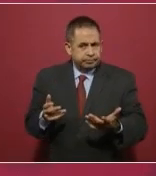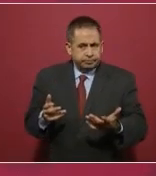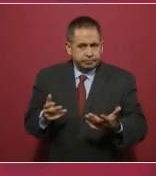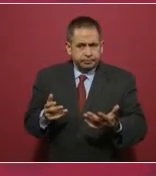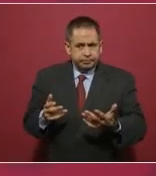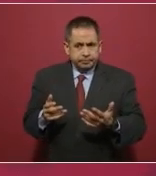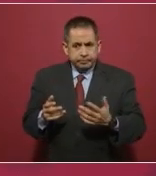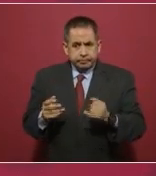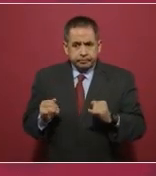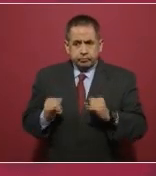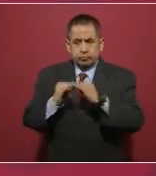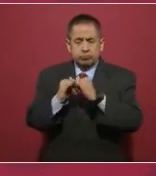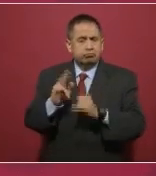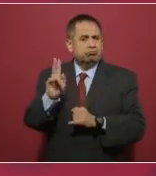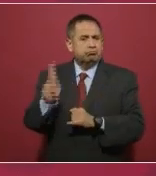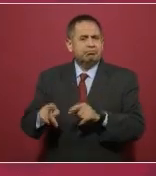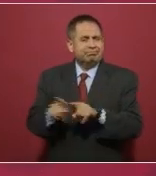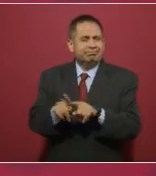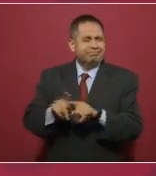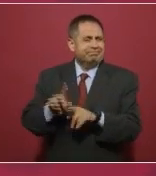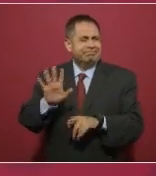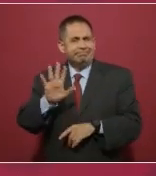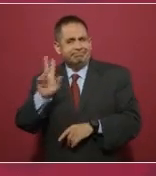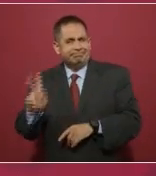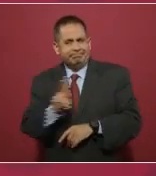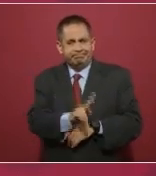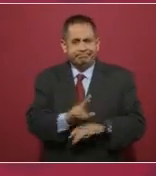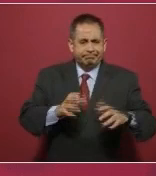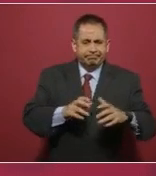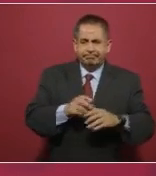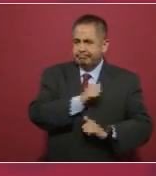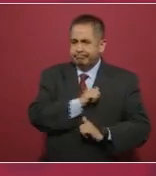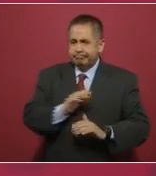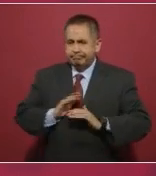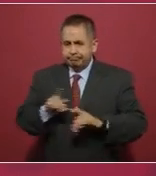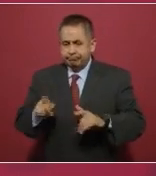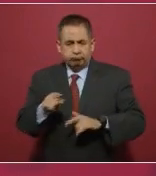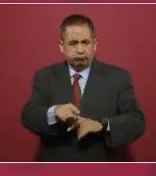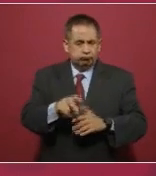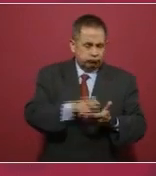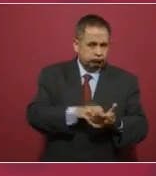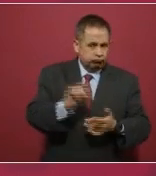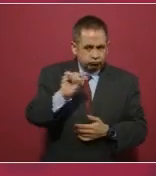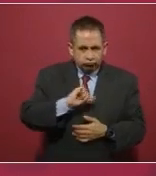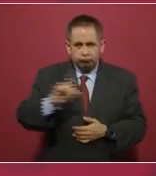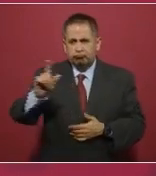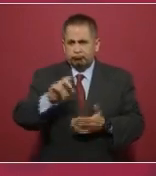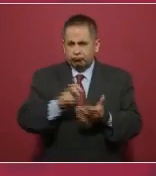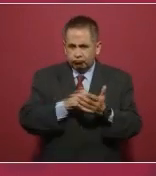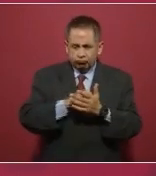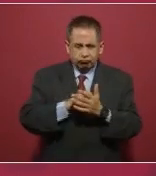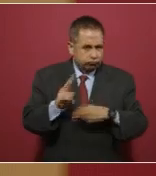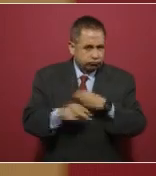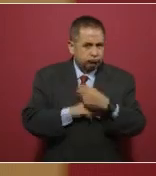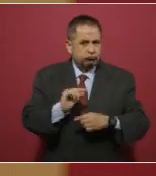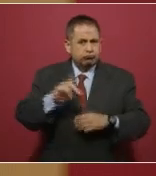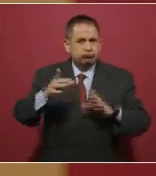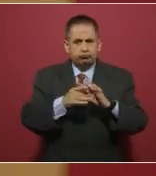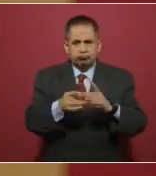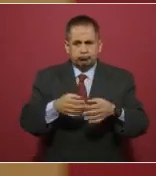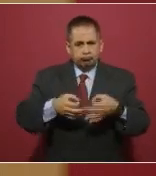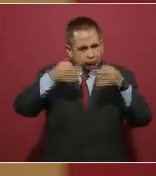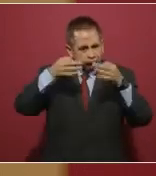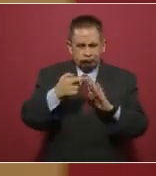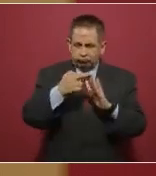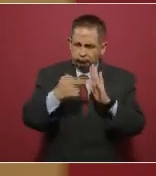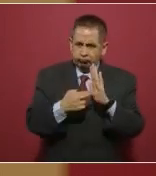una institución como el Ejército, que tiene profesionalismo, que tiene